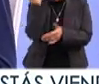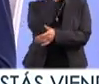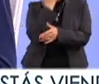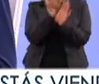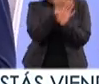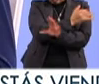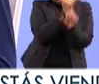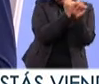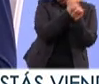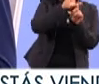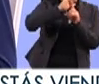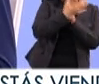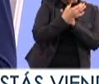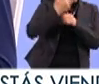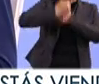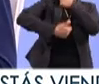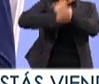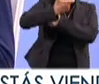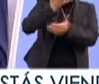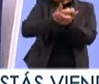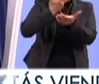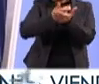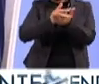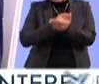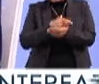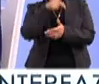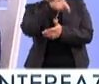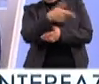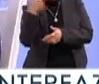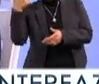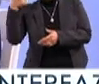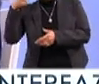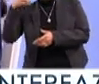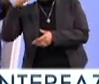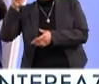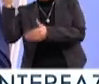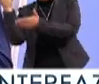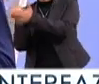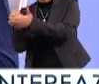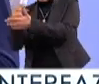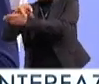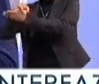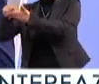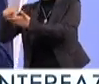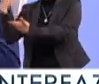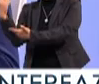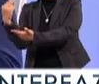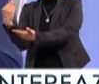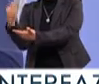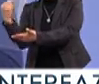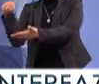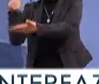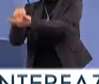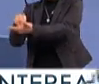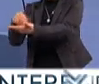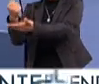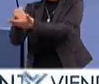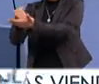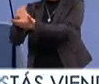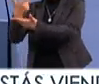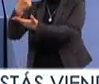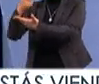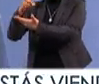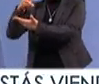estudio de la Comisión Federal de Competencia Económica si el genérico tiene marca o sea que le pongan un nombre así como